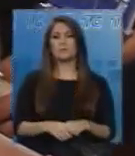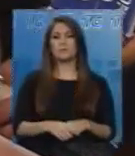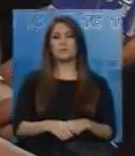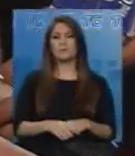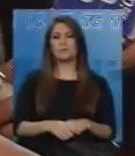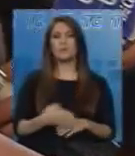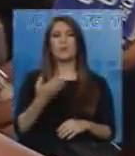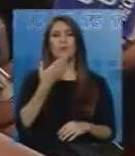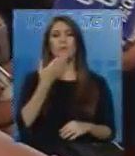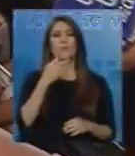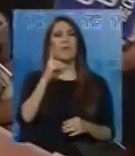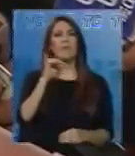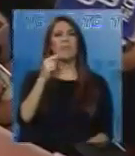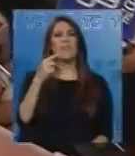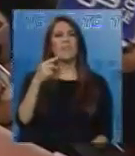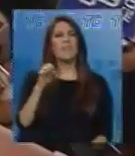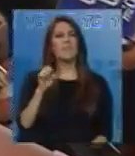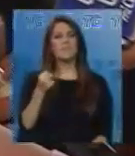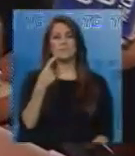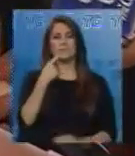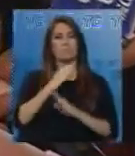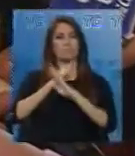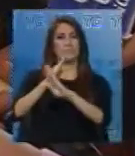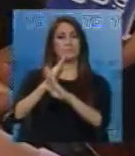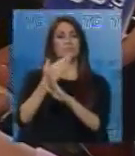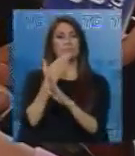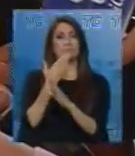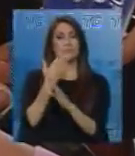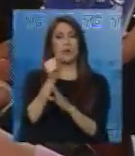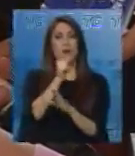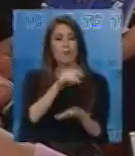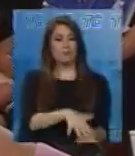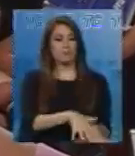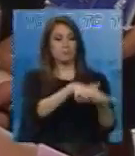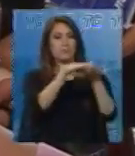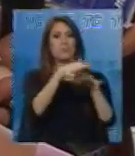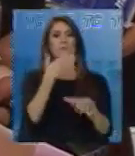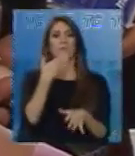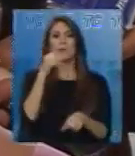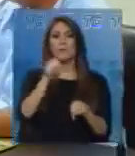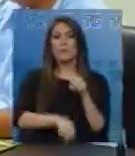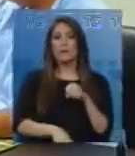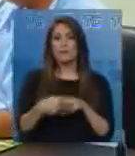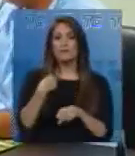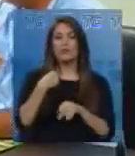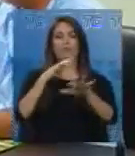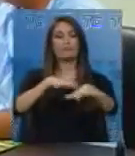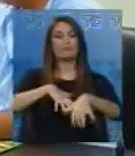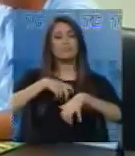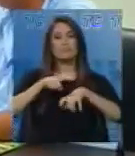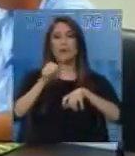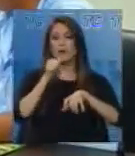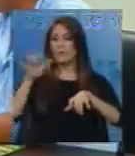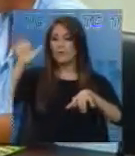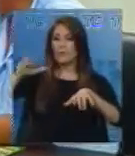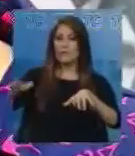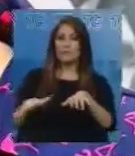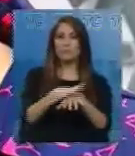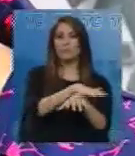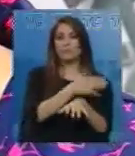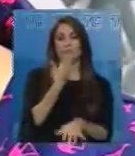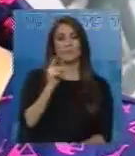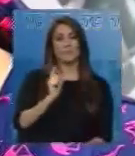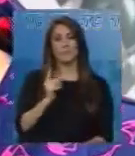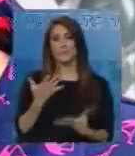una elevación de los diques para prevenir alguna inundación que tengamos con inviernos fuertes. Y es que esperan que con los trabajos de limpieza